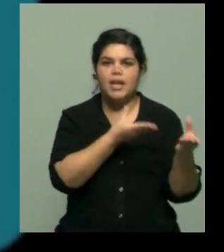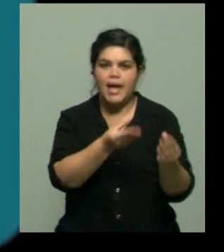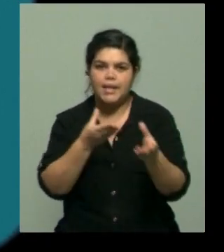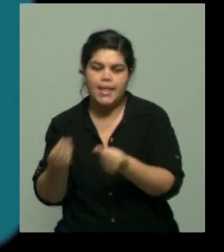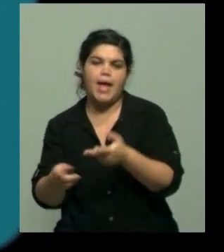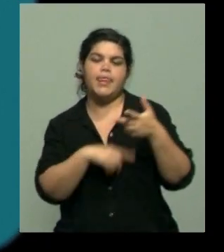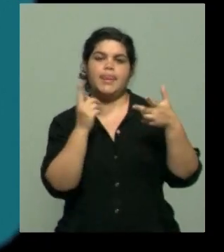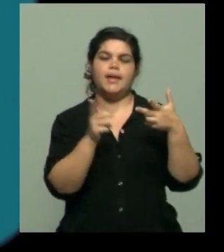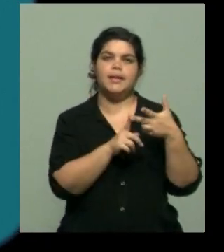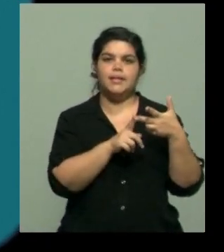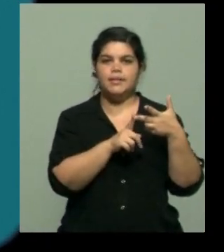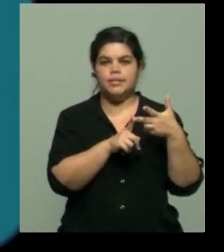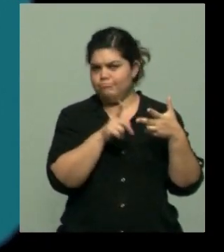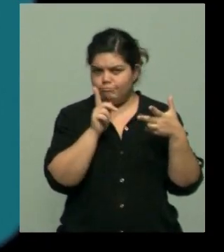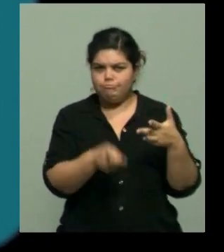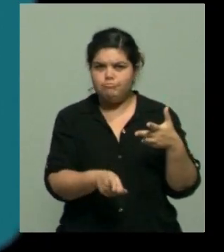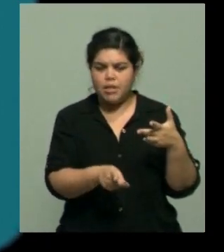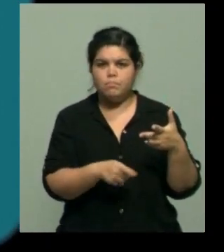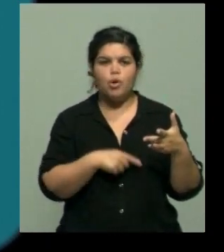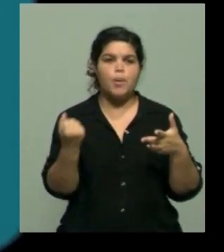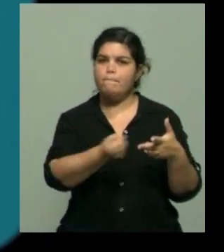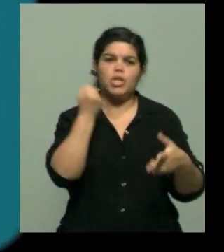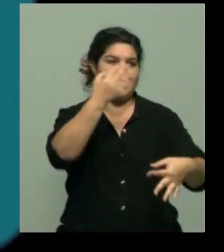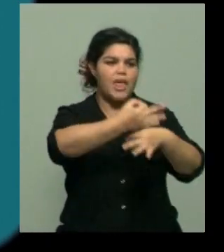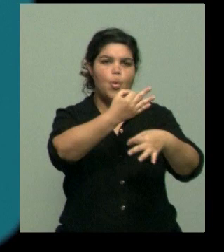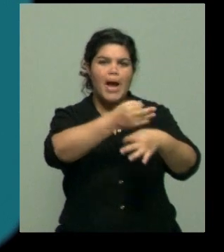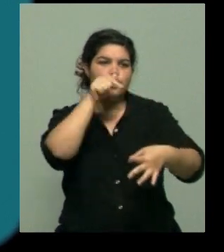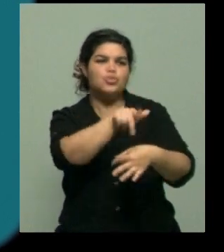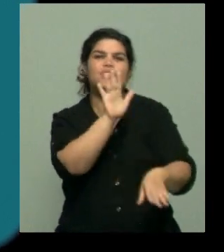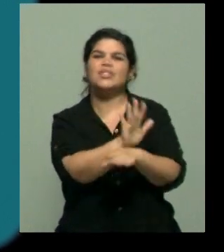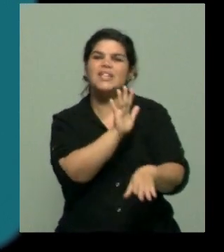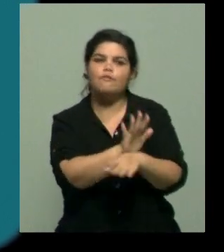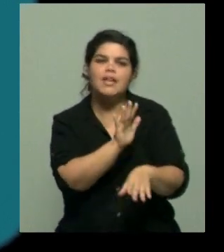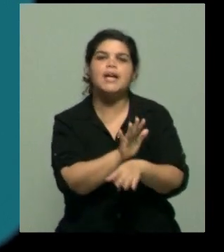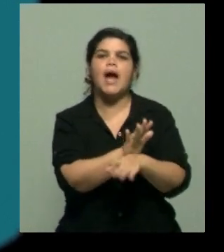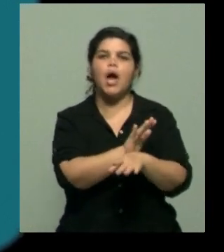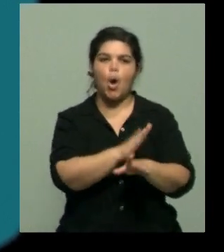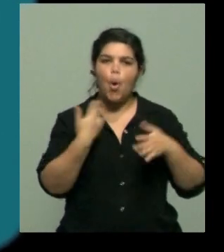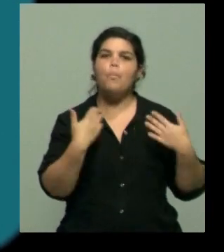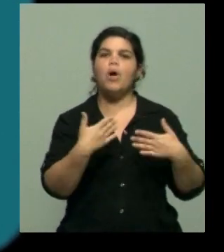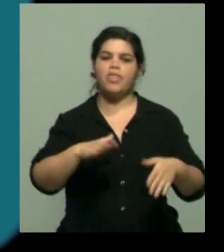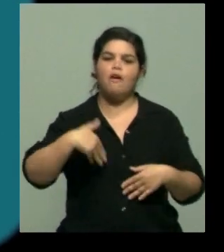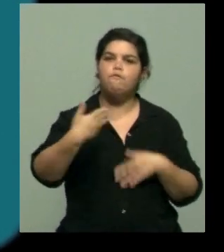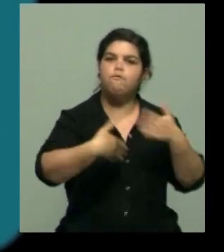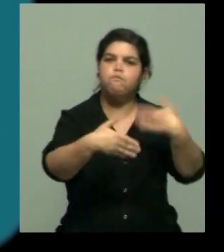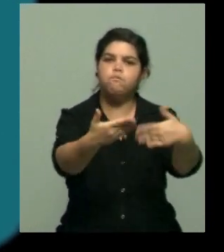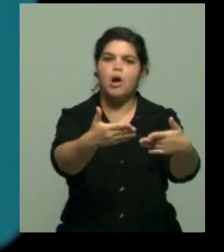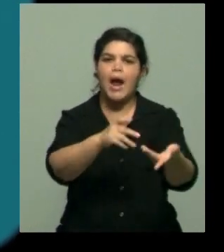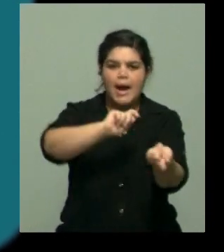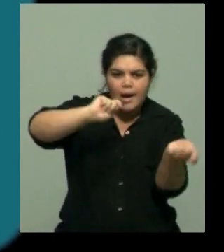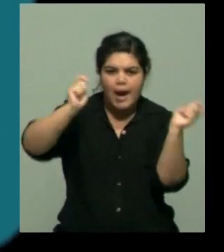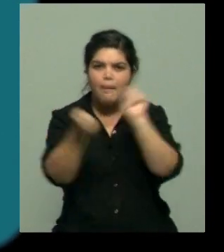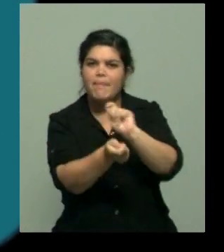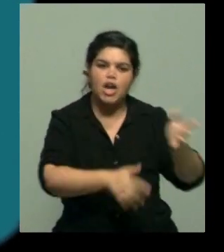solidaridad, desde justamente valorar a la educación como ese factor transformador social que permite que uno